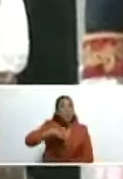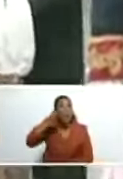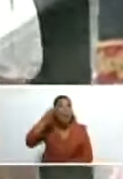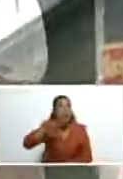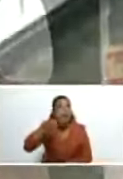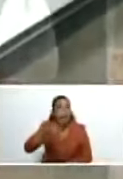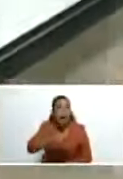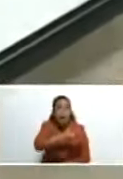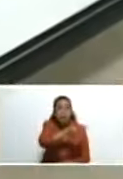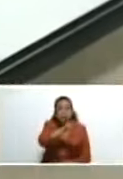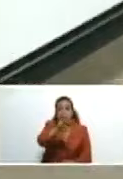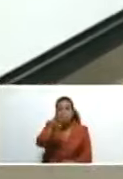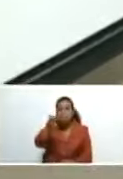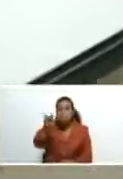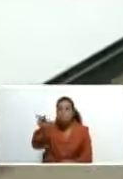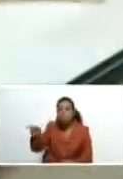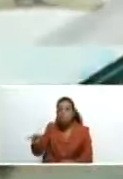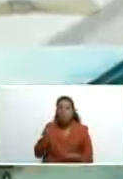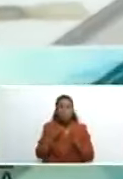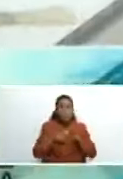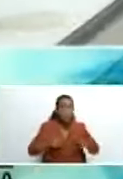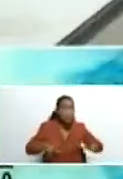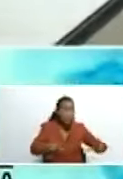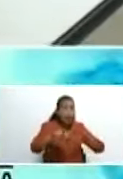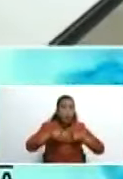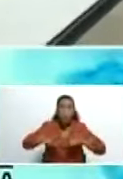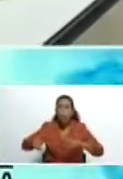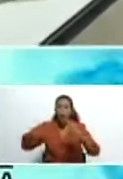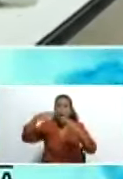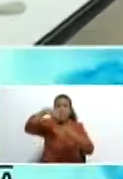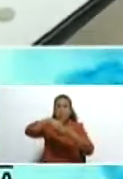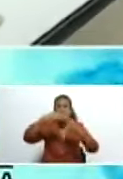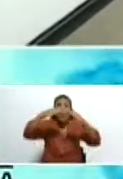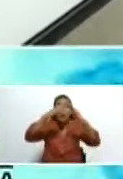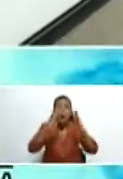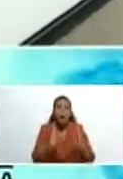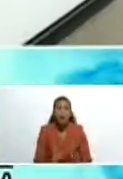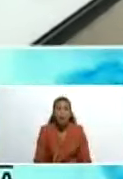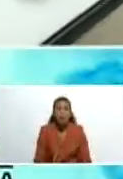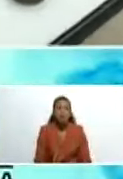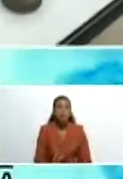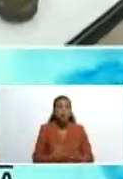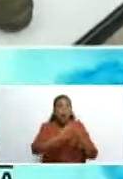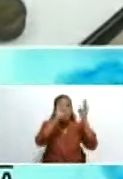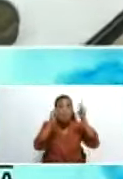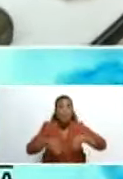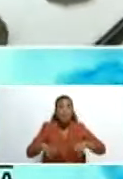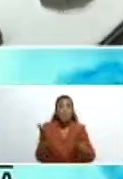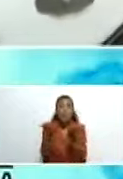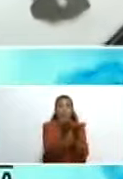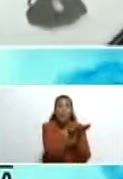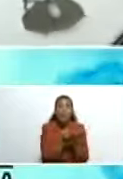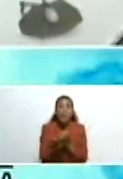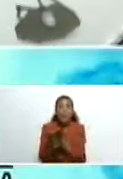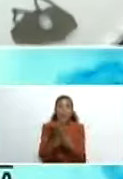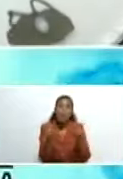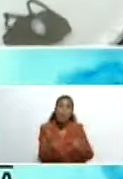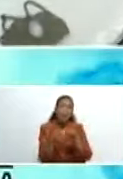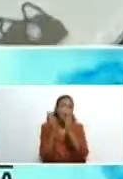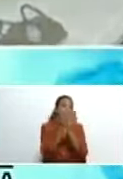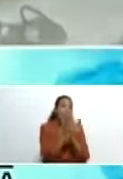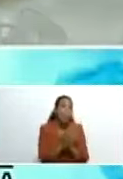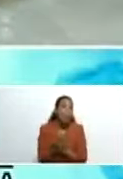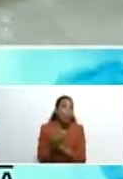paso de sus salones, precisamente. Museo escuela, invito para que ustedes conozcan,